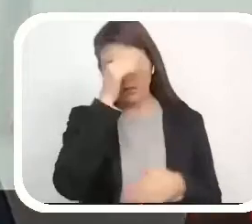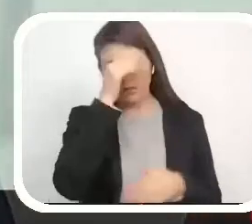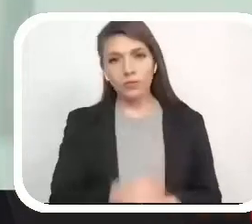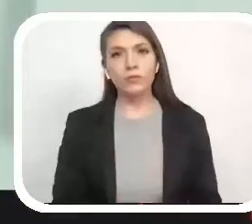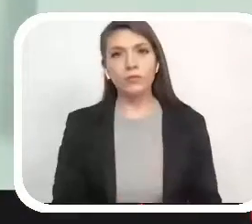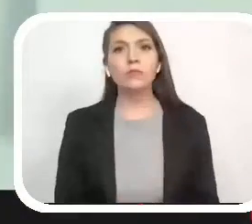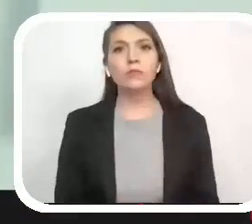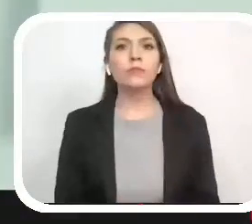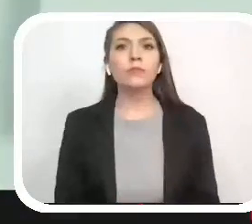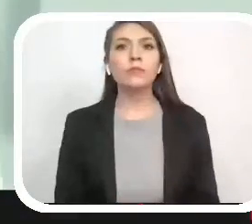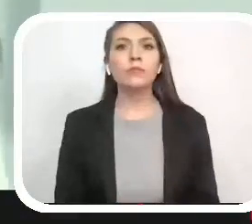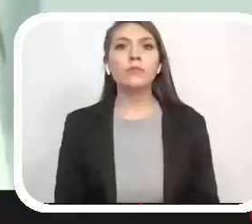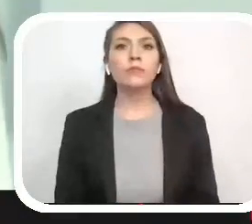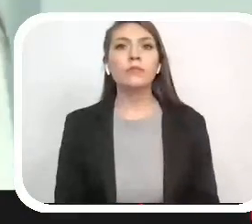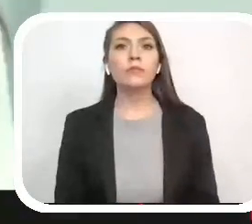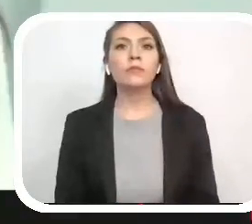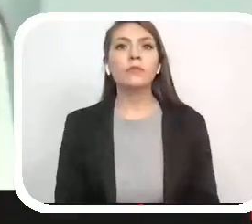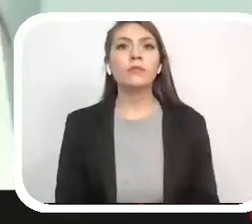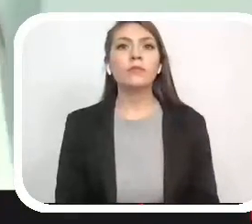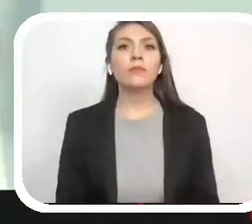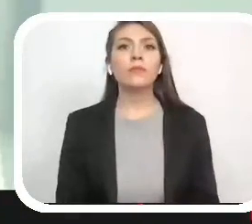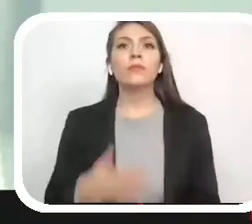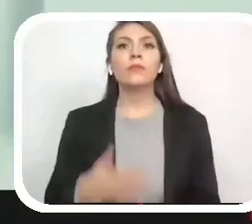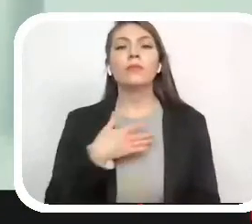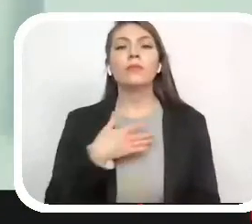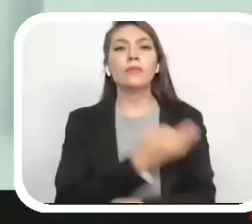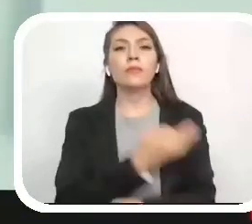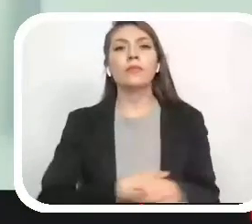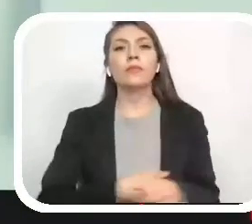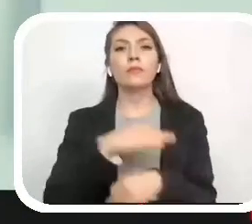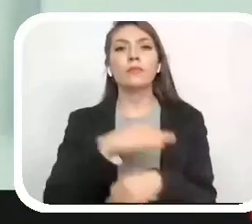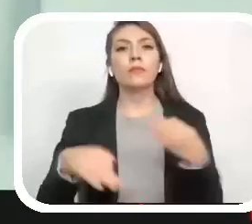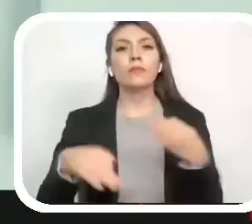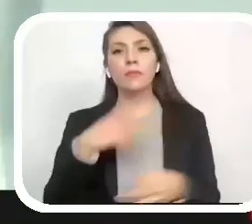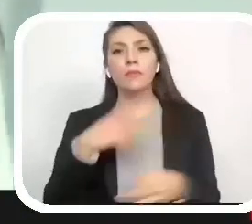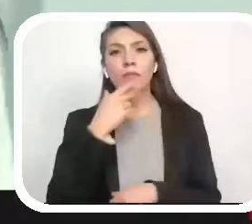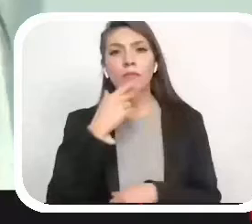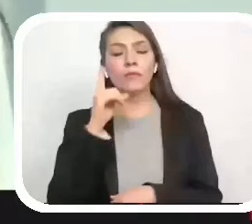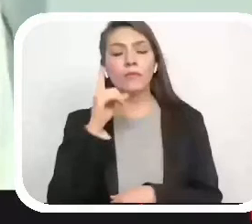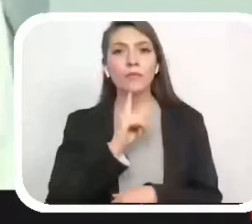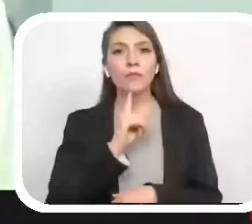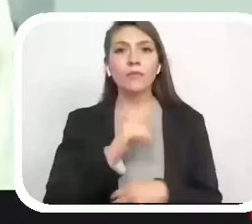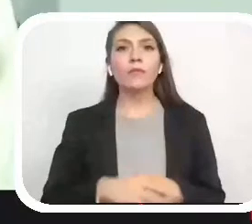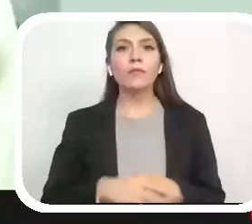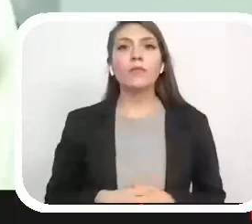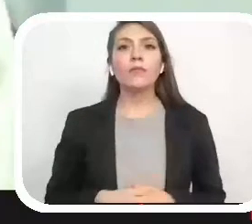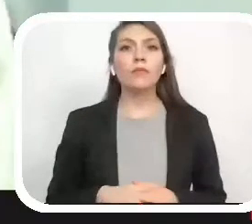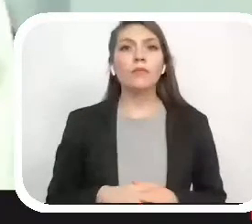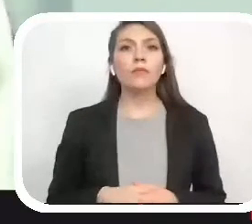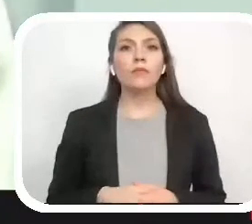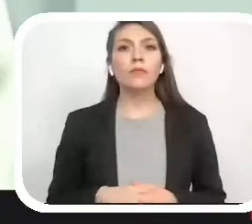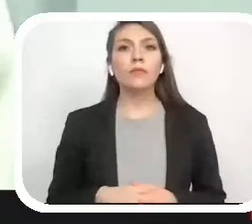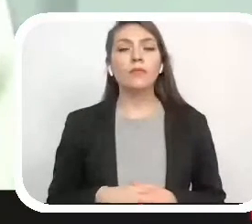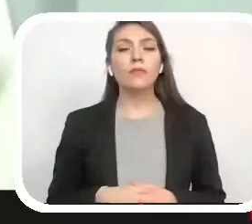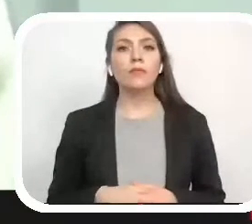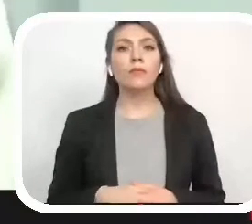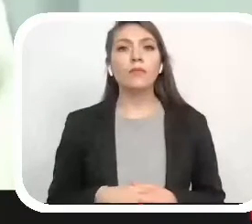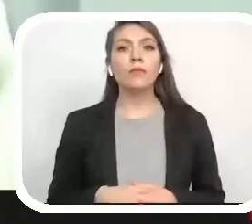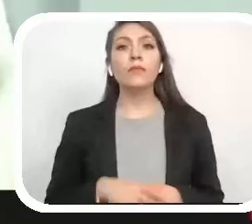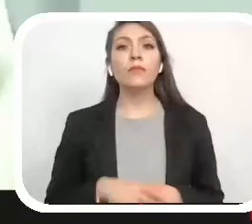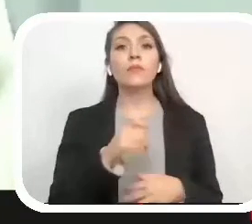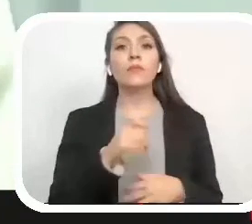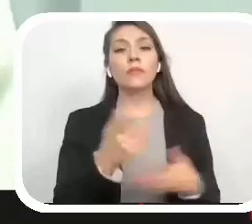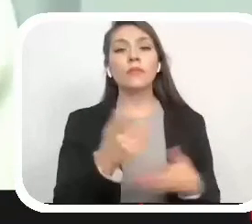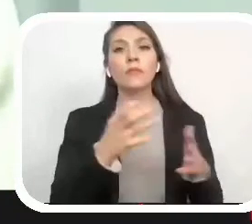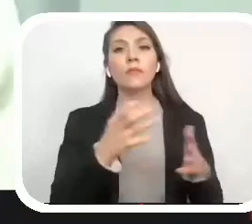Gracias. Muy buenas tardes a todas, a todos, con su venia, presidente. En ejercicio de las facultades que me confiere la Constitución